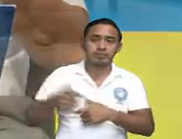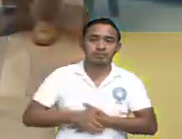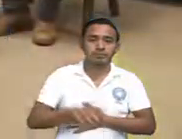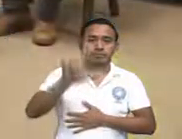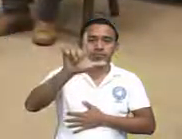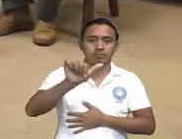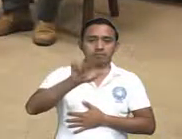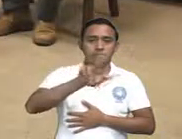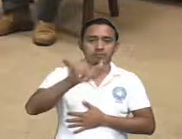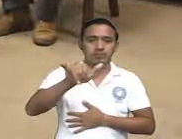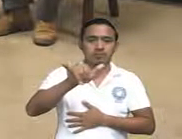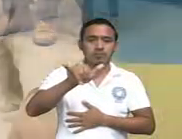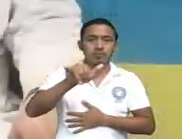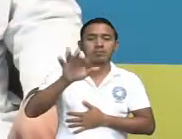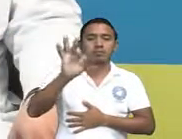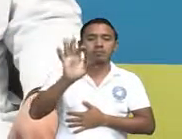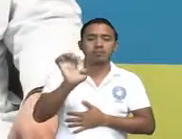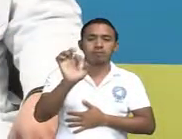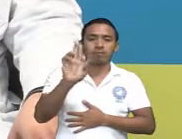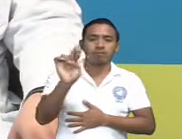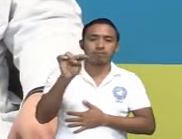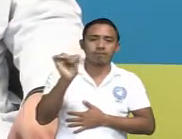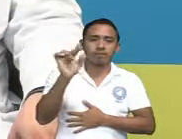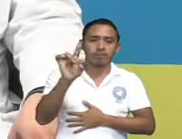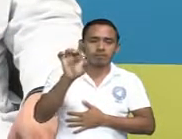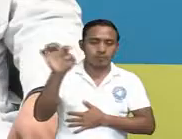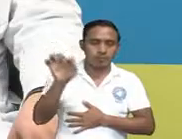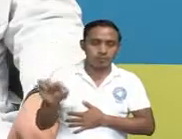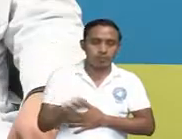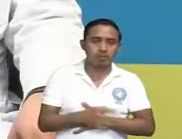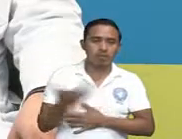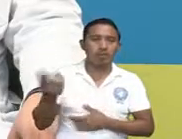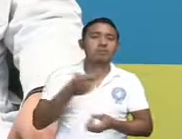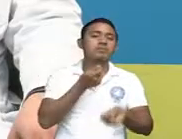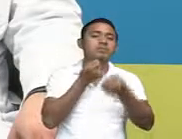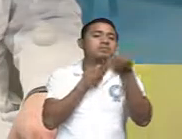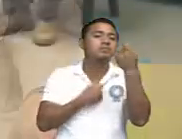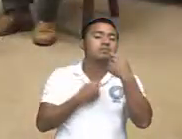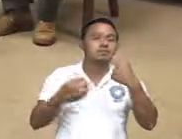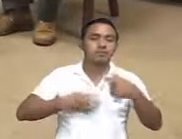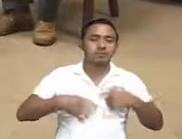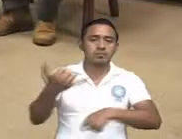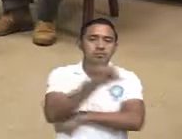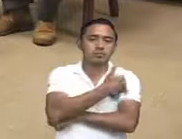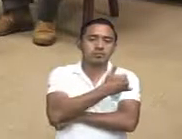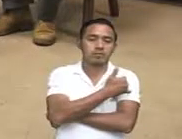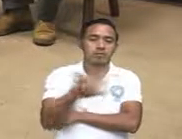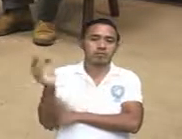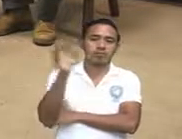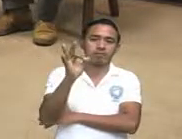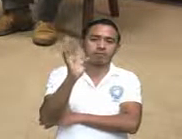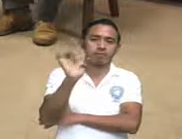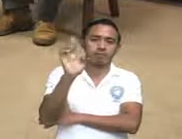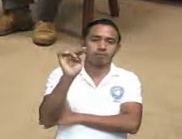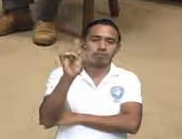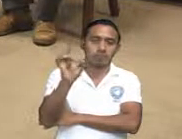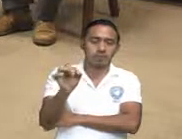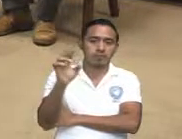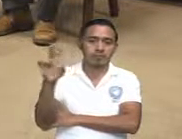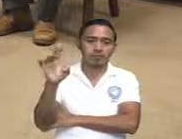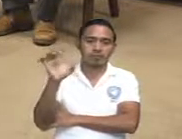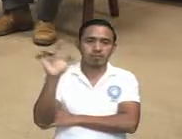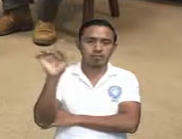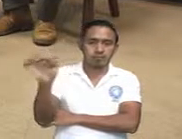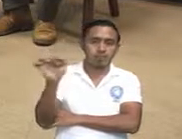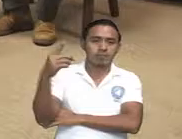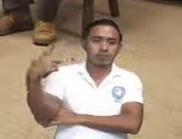Larry Fernández, quien es cirujano general del Hospital Fernando Vélez Pay, ubicado aquí